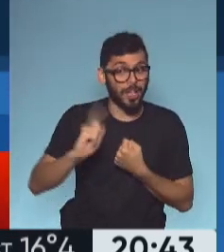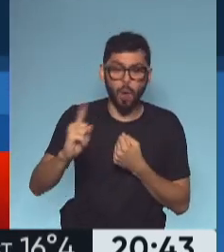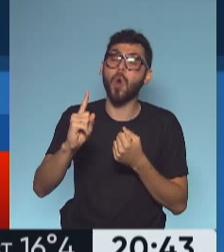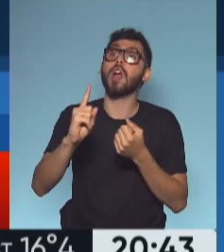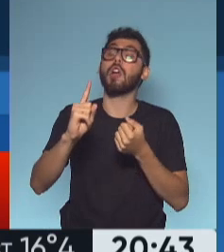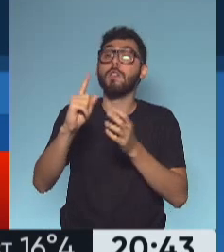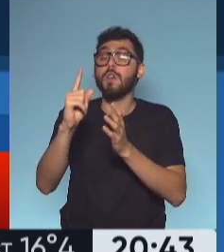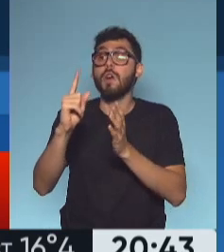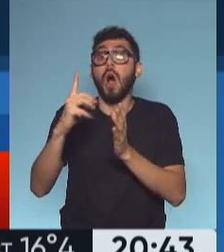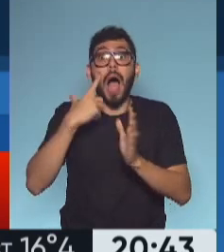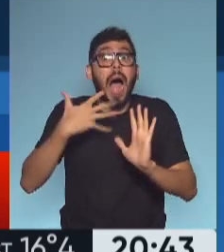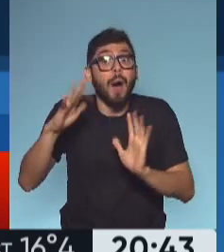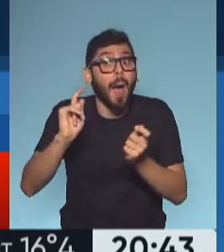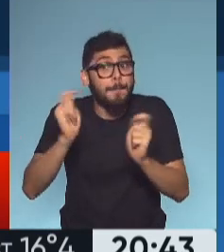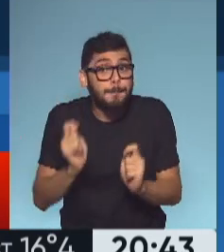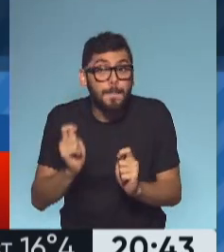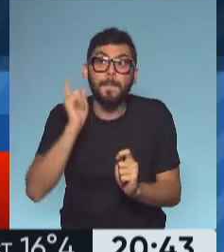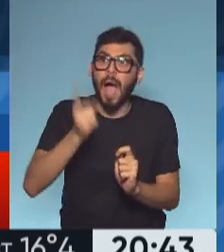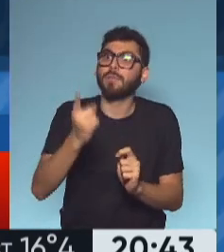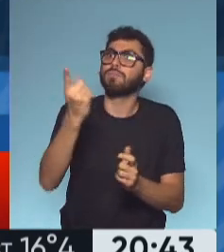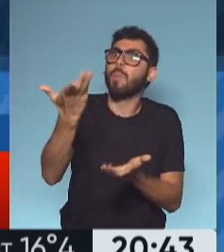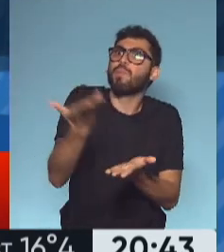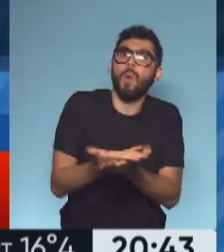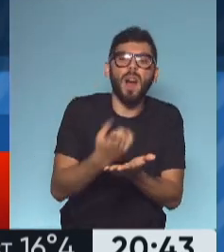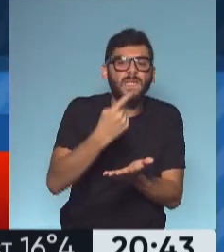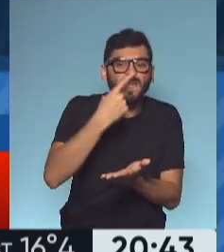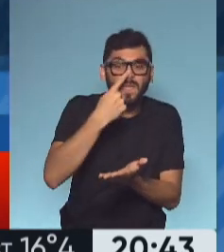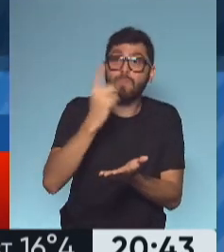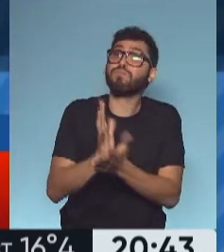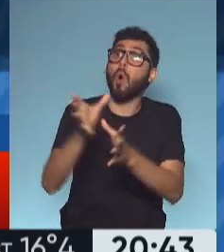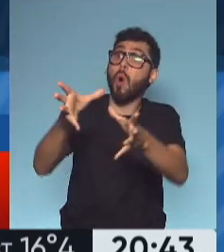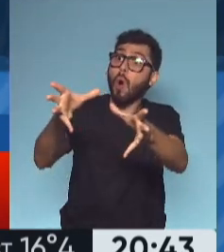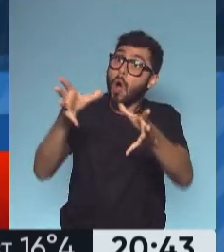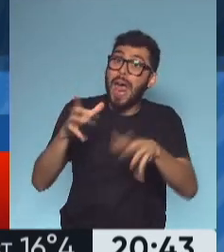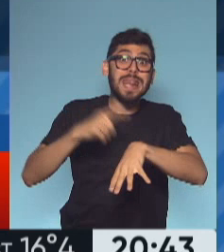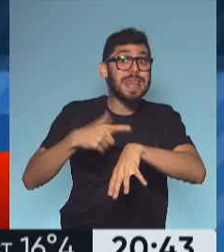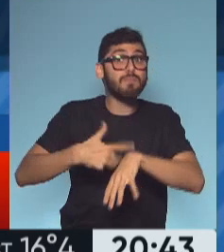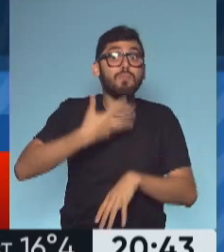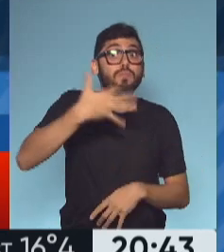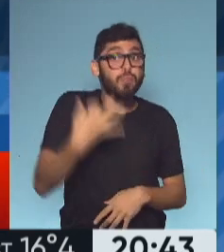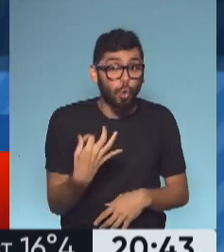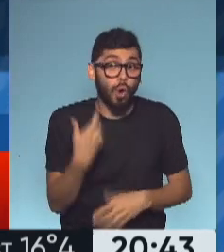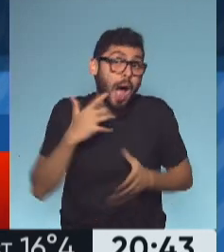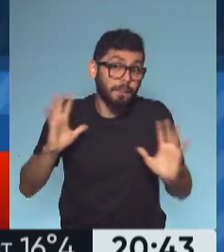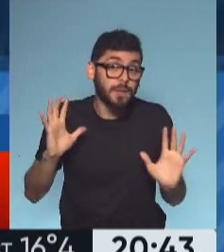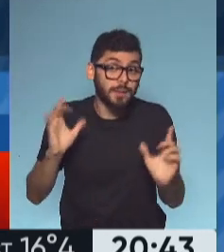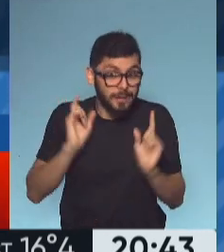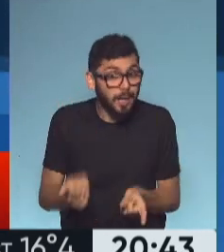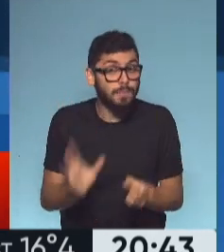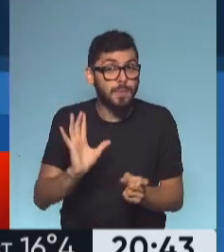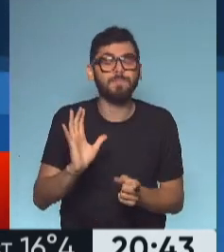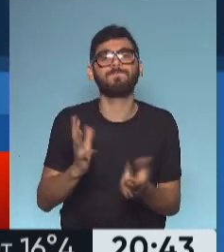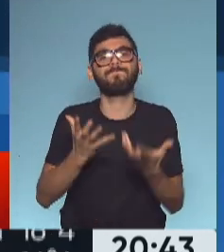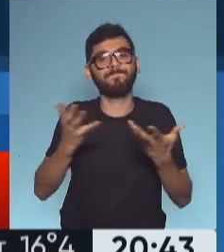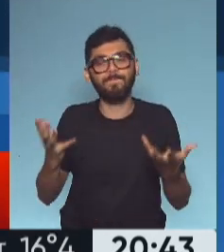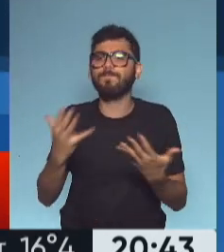también tener una propuesta interesante para la Argentina de entrega en tiempo y forma de esas vacunas. Entonces, en virtud